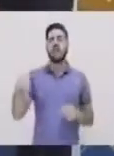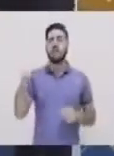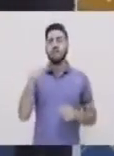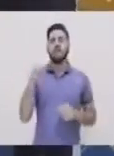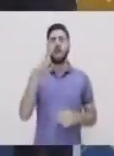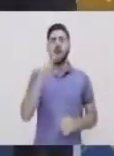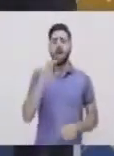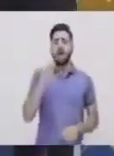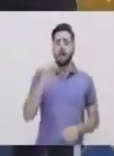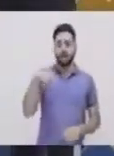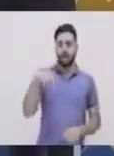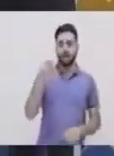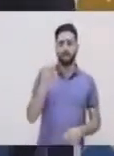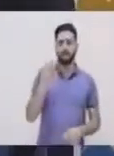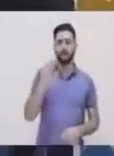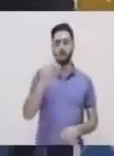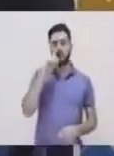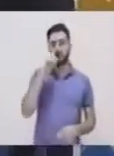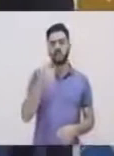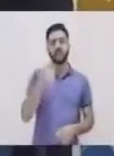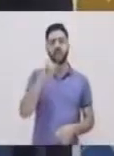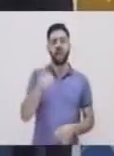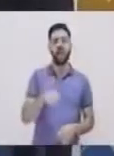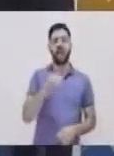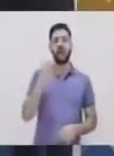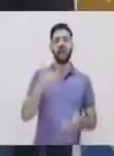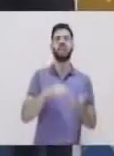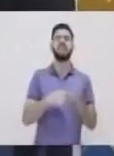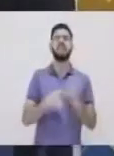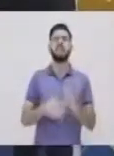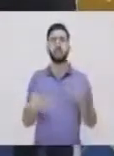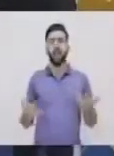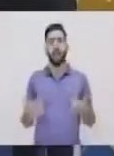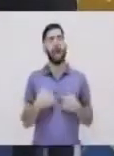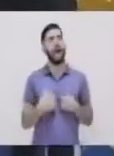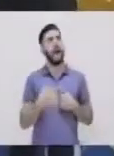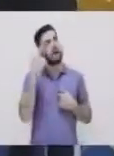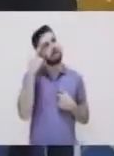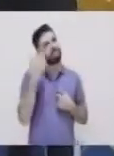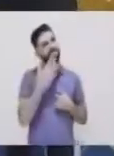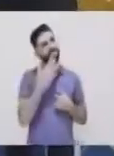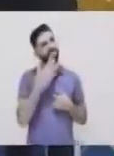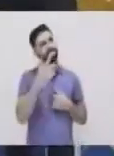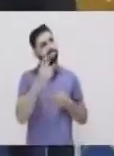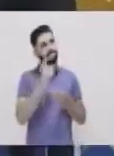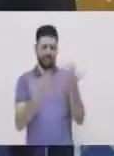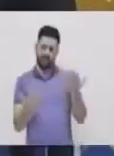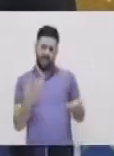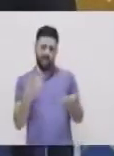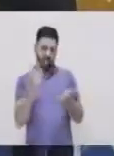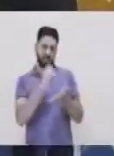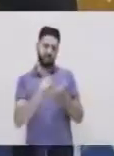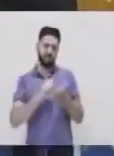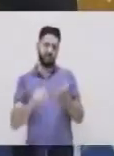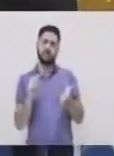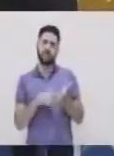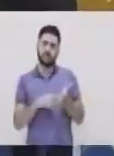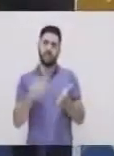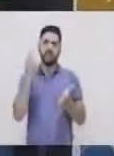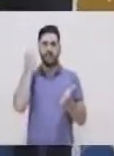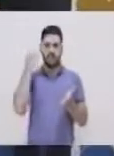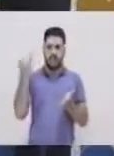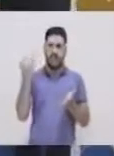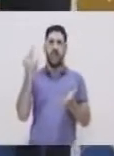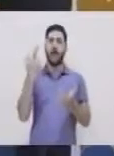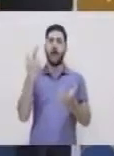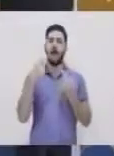tengas. Pues me imagino que un reportaje es tal vez como un escrito que transmite una idea, un mensaje principal a